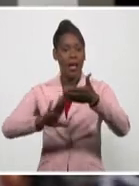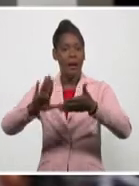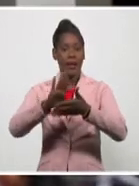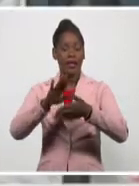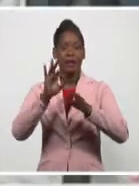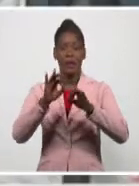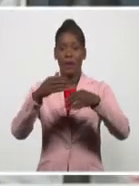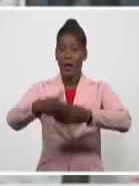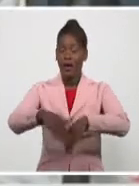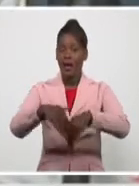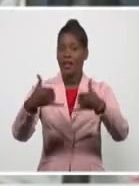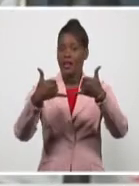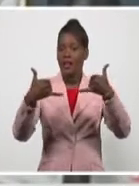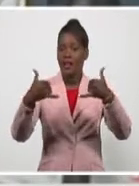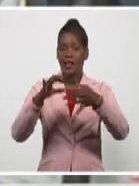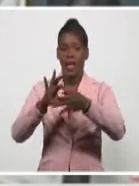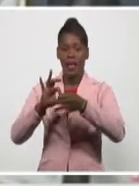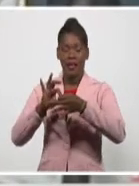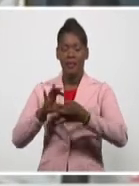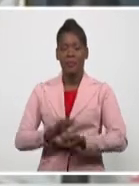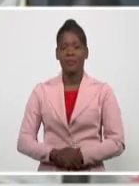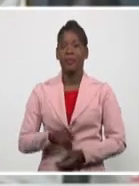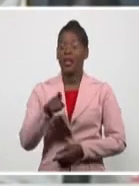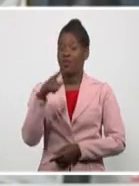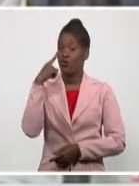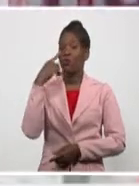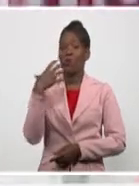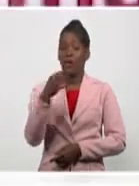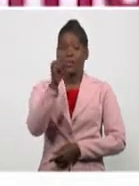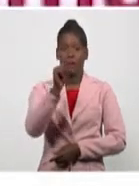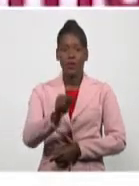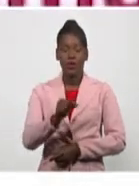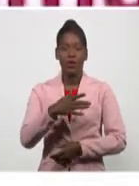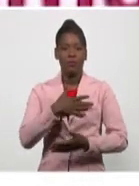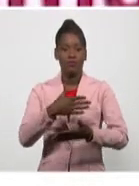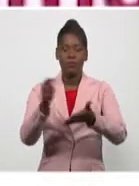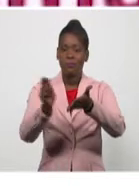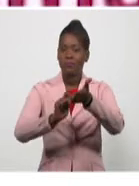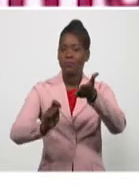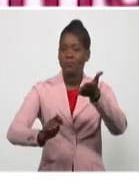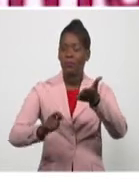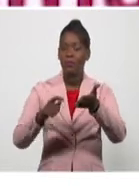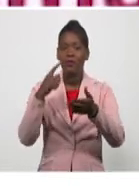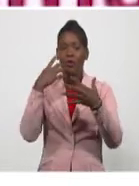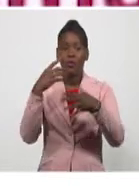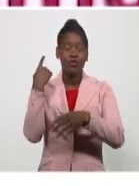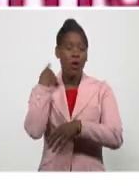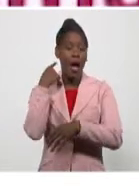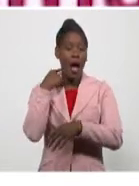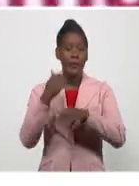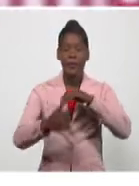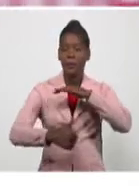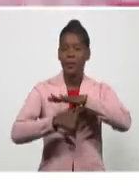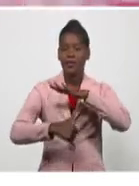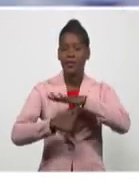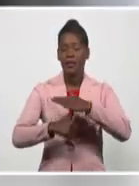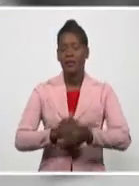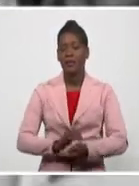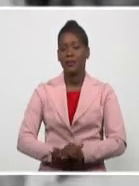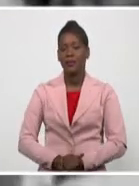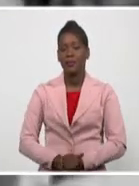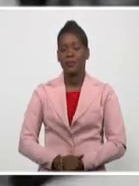IG. Homenaje permanente de la institución al poeta y ensayista que fuera su presidente por más de 30 años.